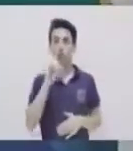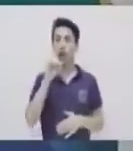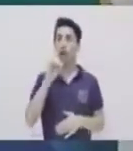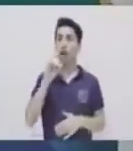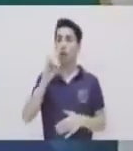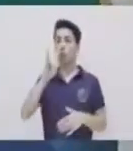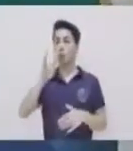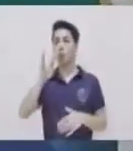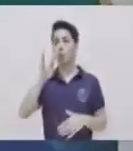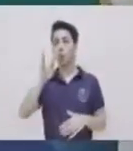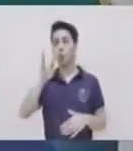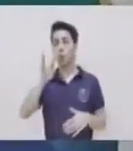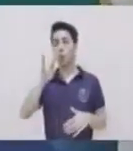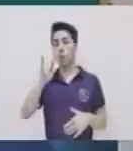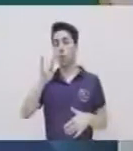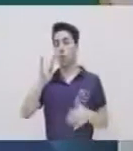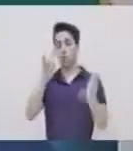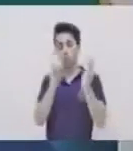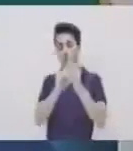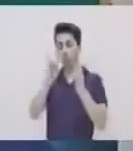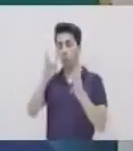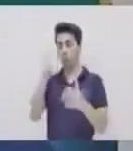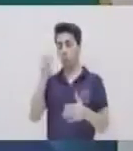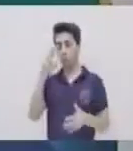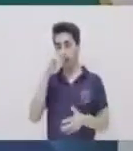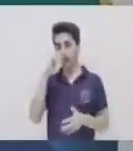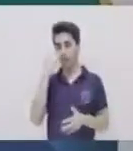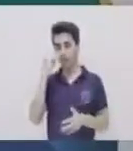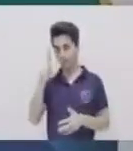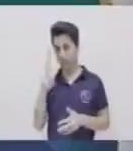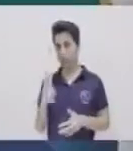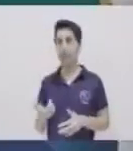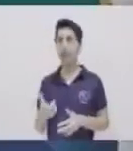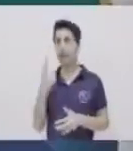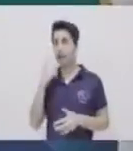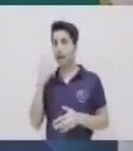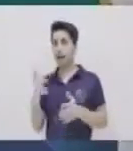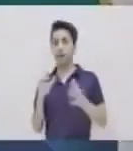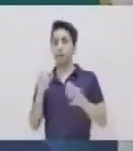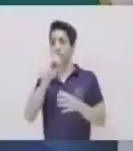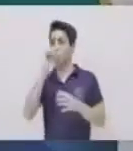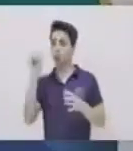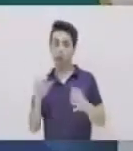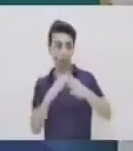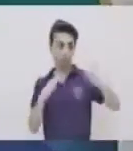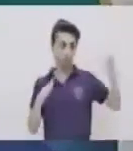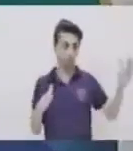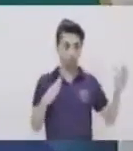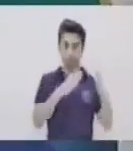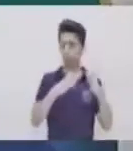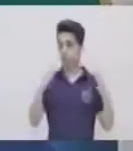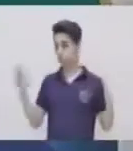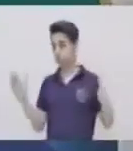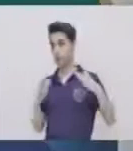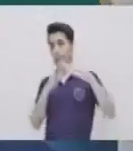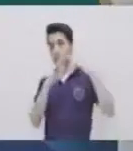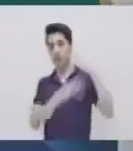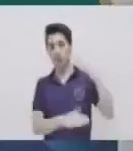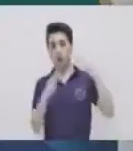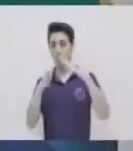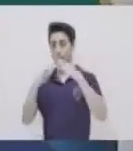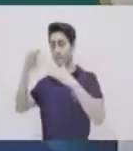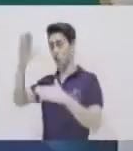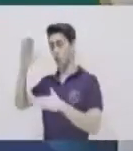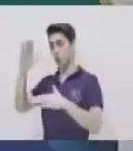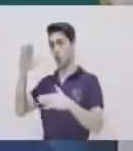cuartil, el decil, el que me estén pidiendo, y me voy a dar cuenta de eso, que a la izquierda está el porcentaje, o sea, los datos que son menores a